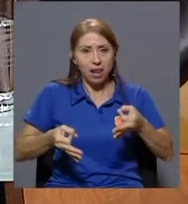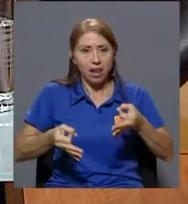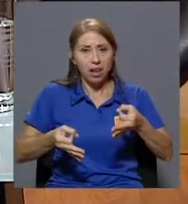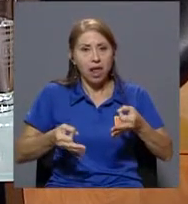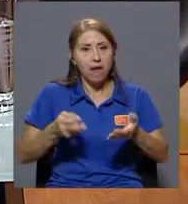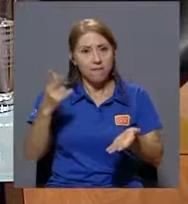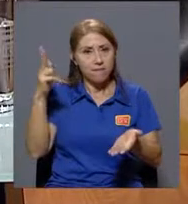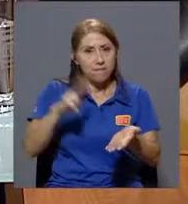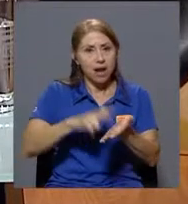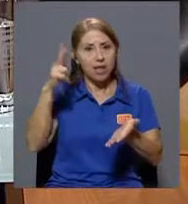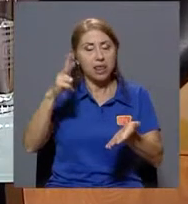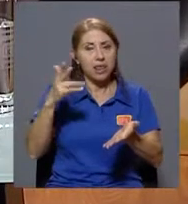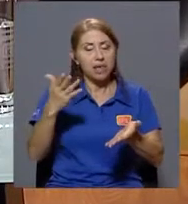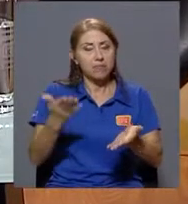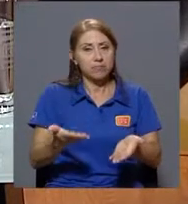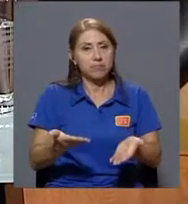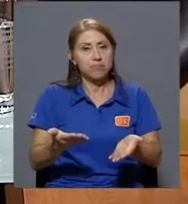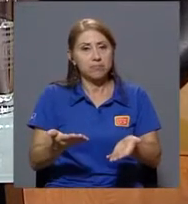valide,